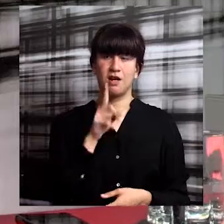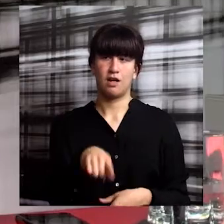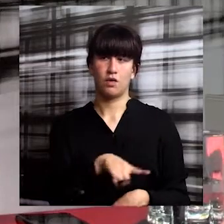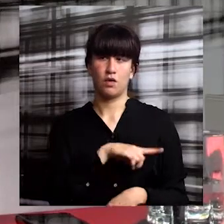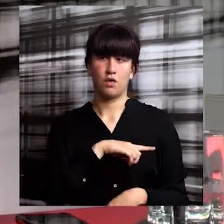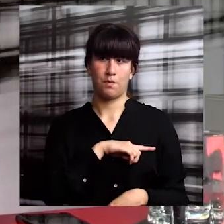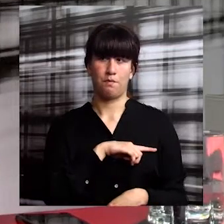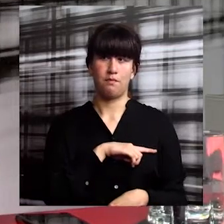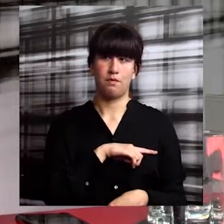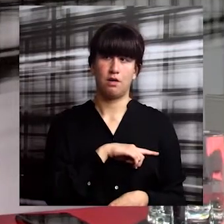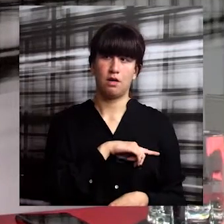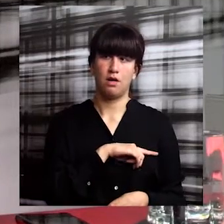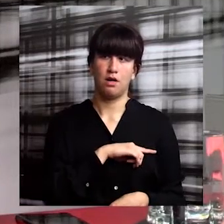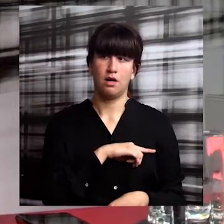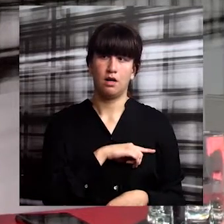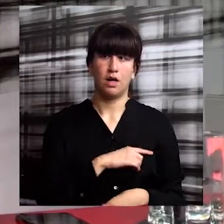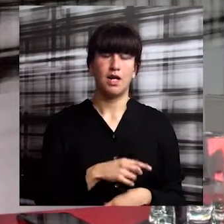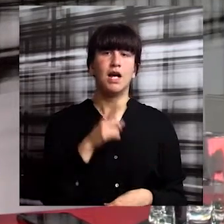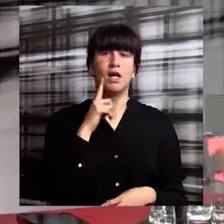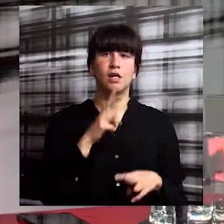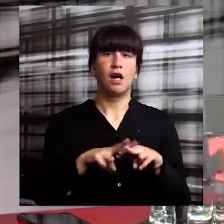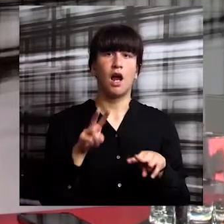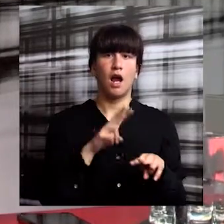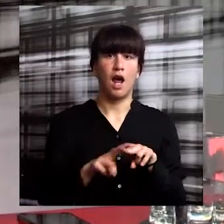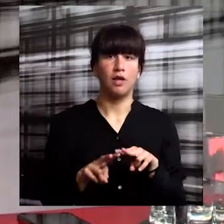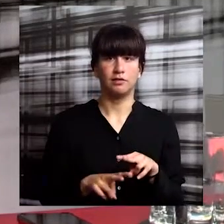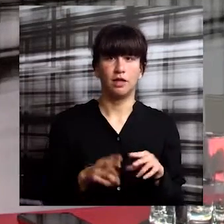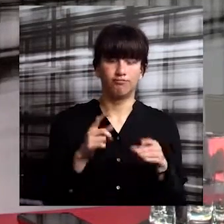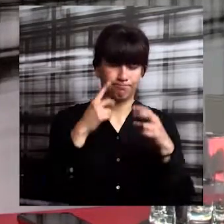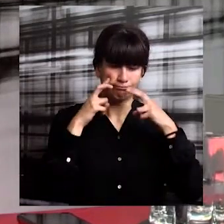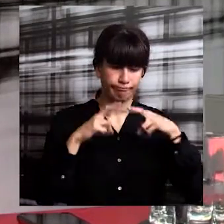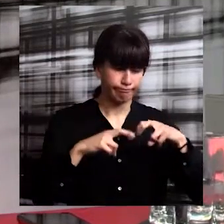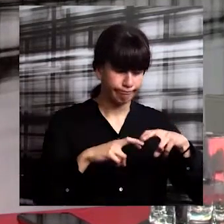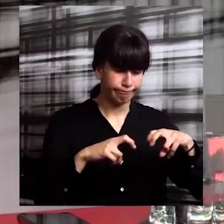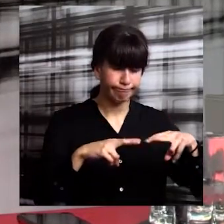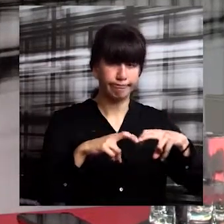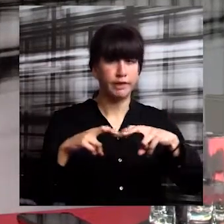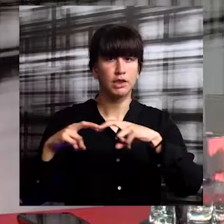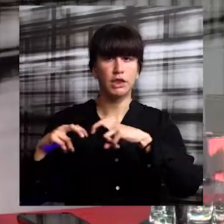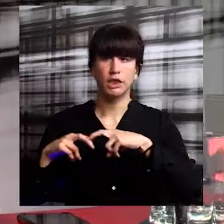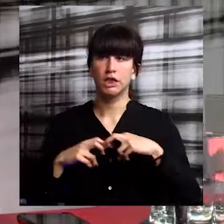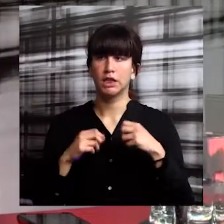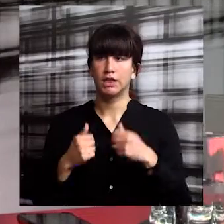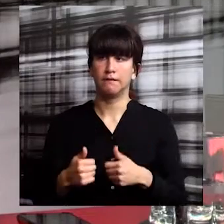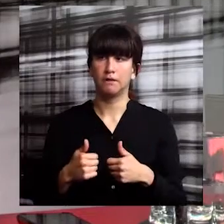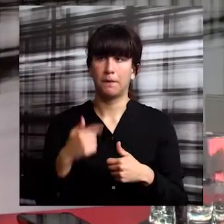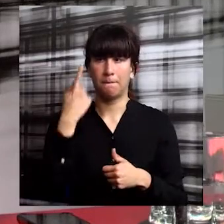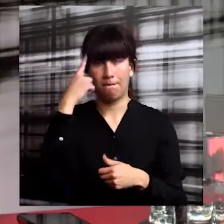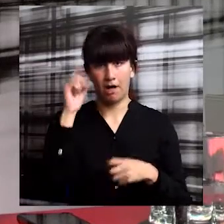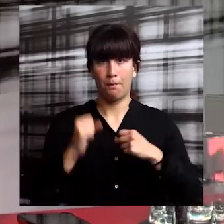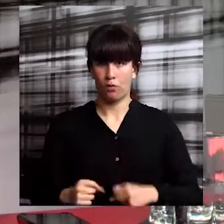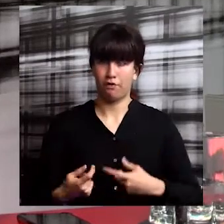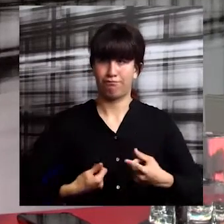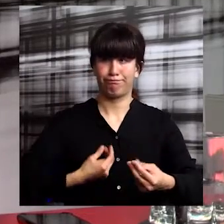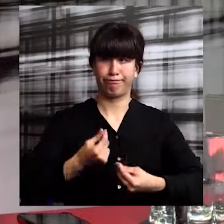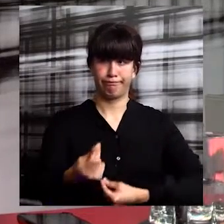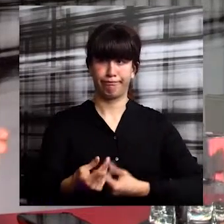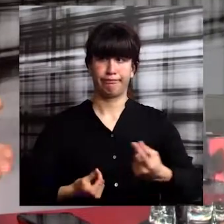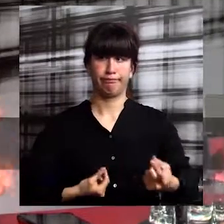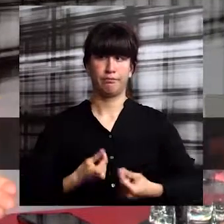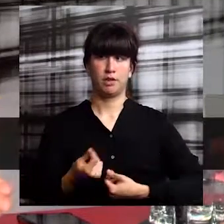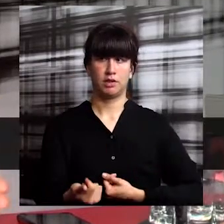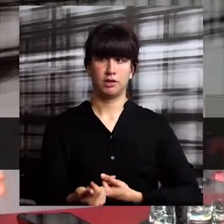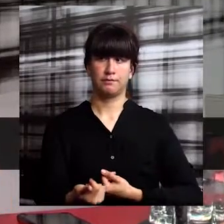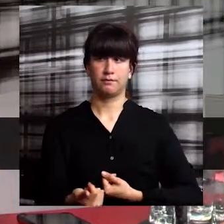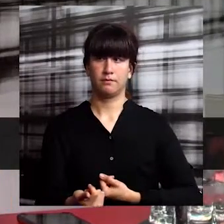hacer los estudios necesarios. Esto no se hace a tontas y a locas. Así como un privado, cuando va a invertir, evalúa todas las alternativas que tiene y sabe bien